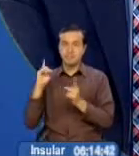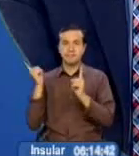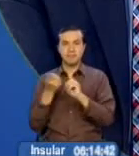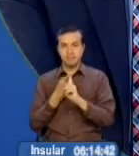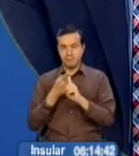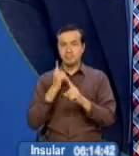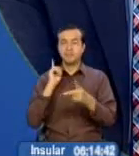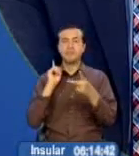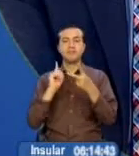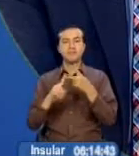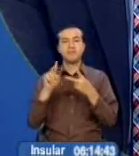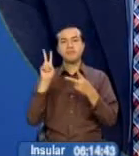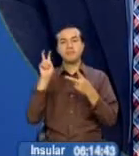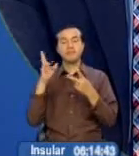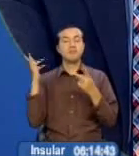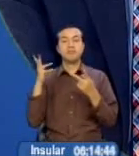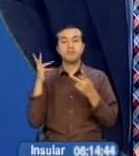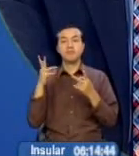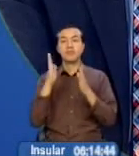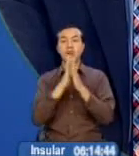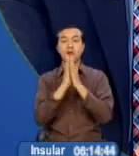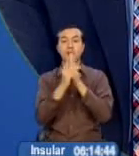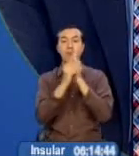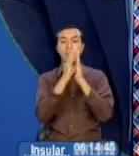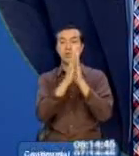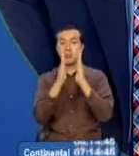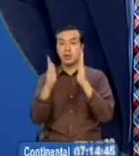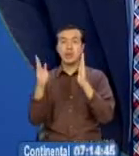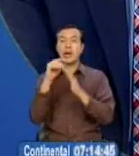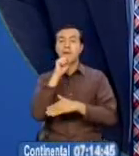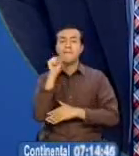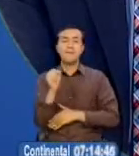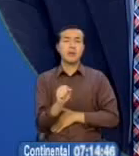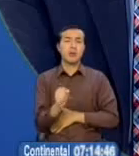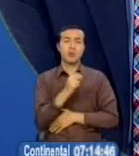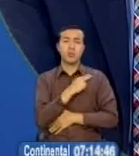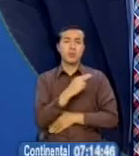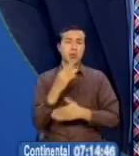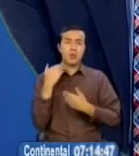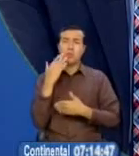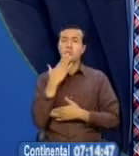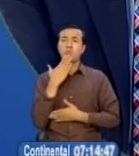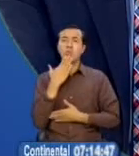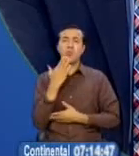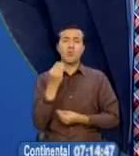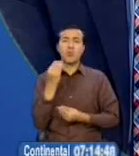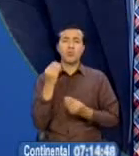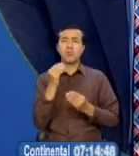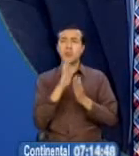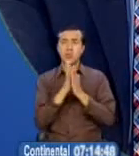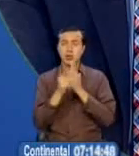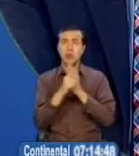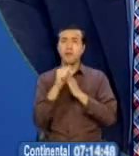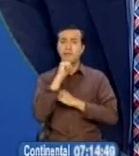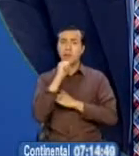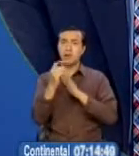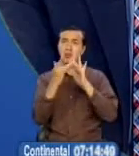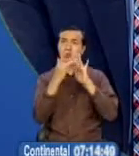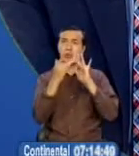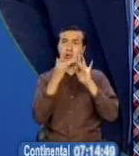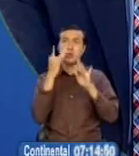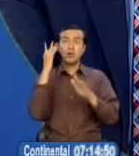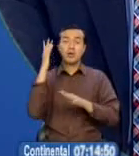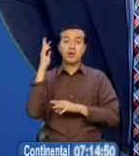lugar. Tenemos un sistema de bibliotecas obsoleto en la Universidad de Guayaquil, que no nos permite conectarnos con los saberes